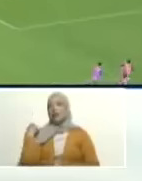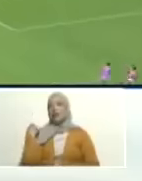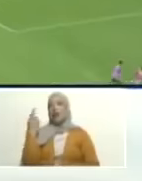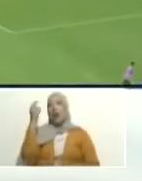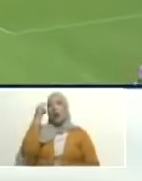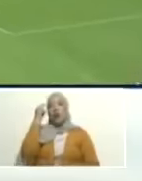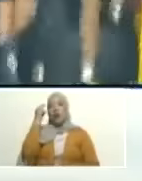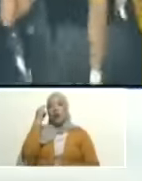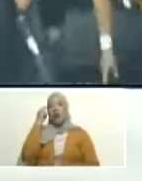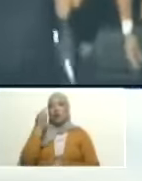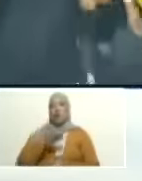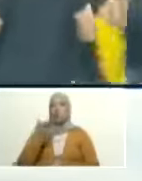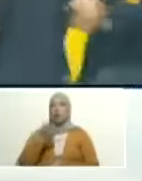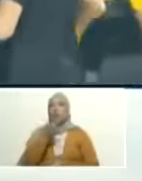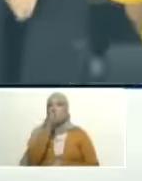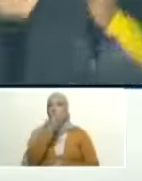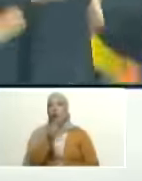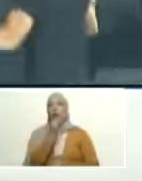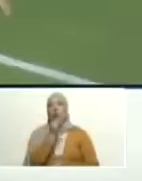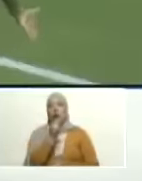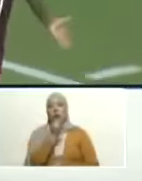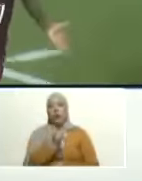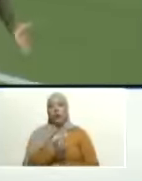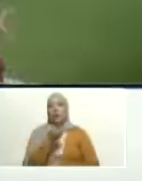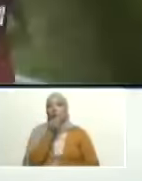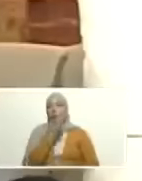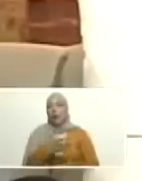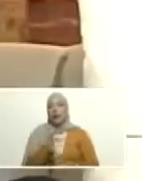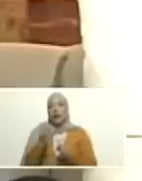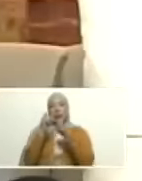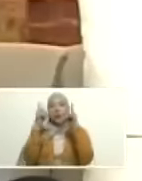día de buenas noticias.